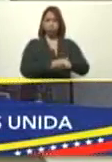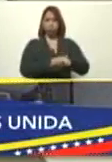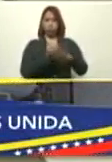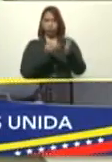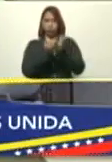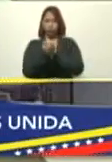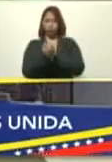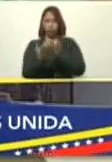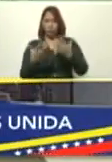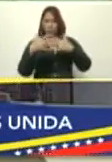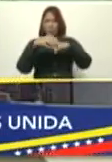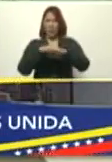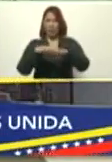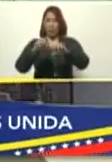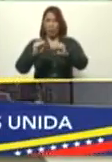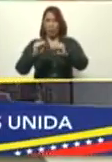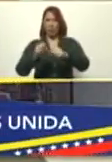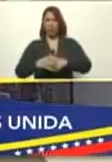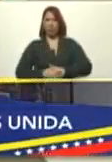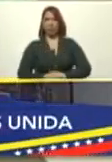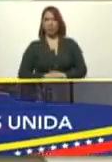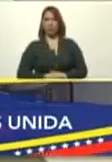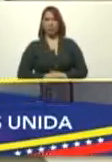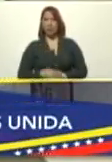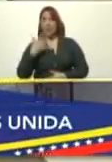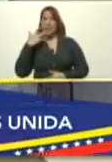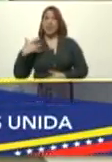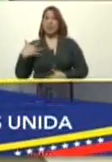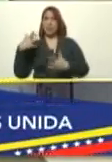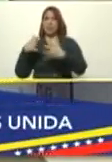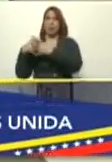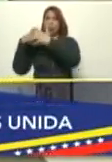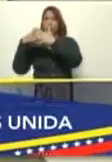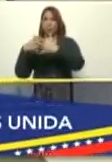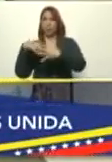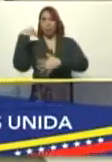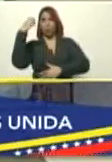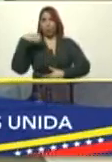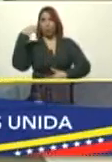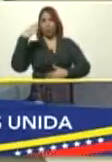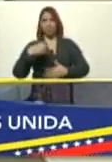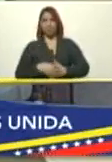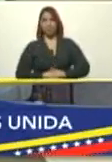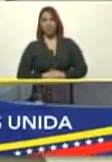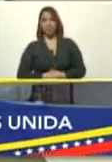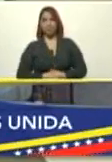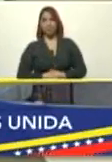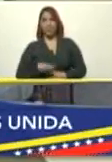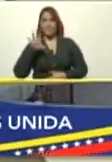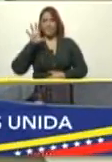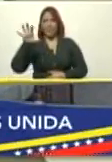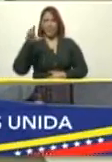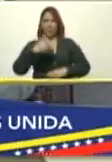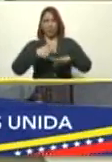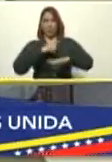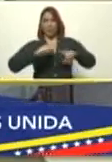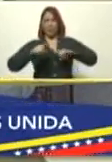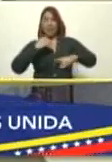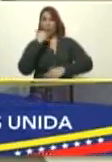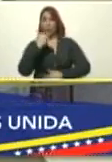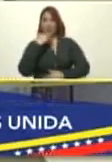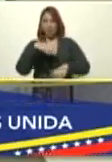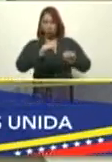aliada colonial de las élites de Estados Unidos y de Europa. Es un país gobernado casi como una